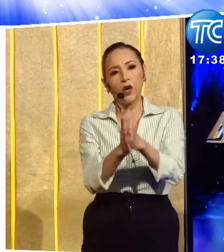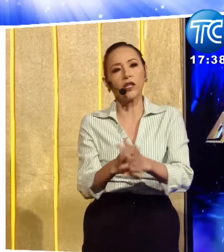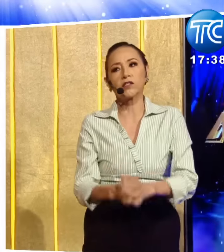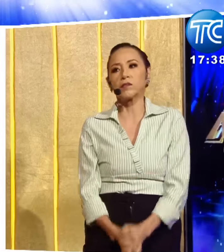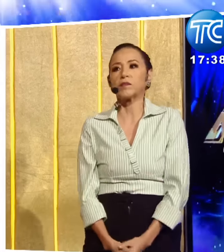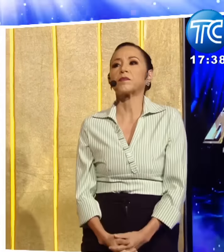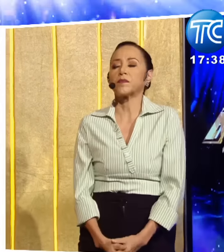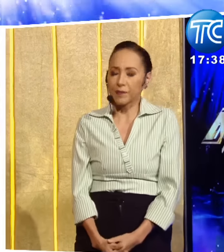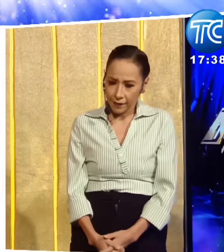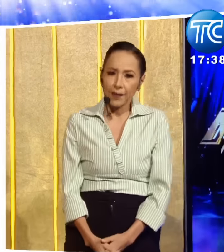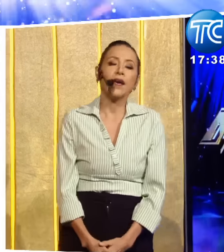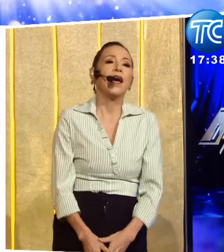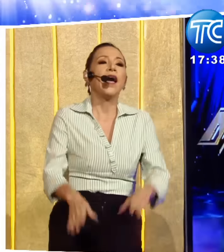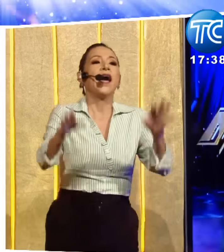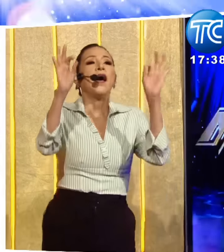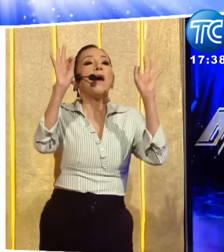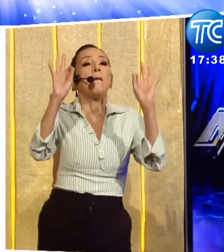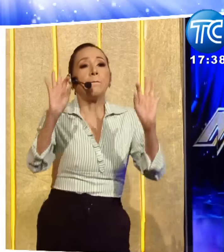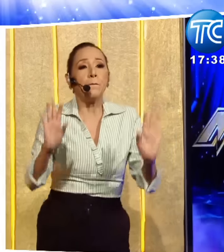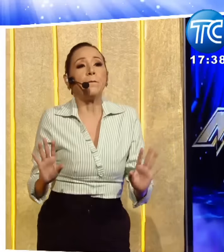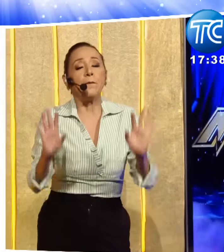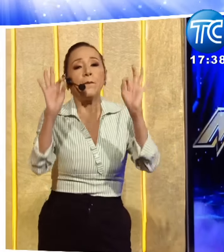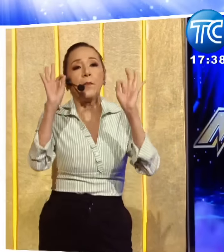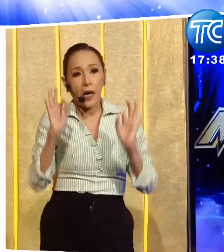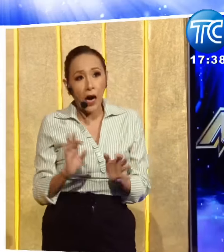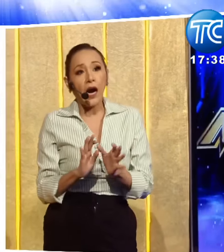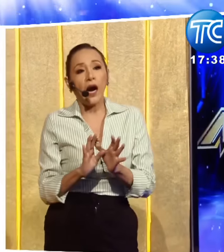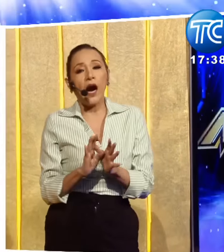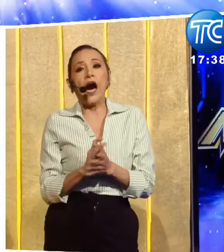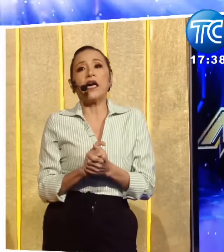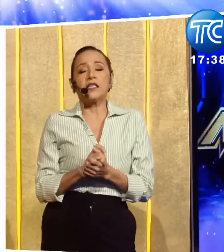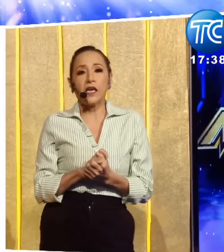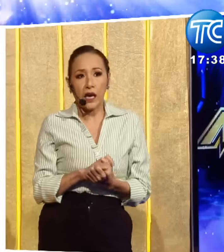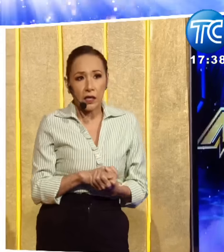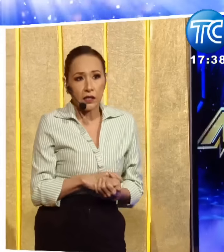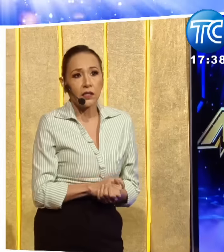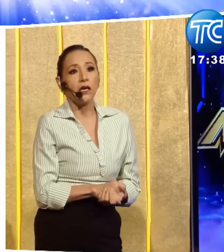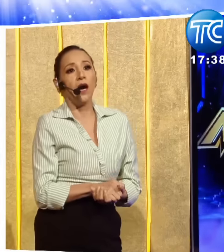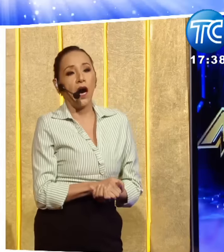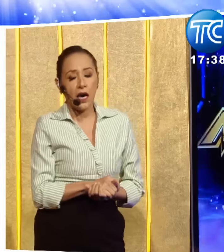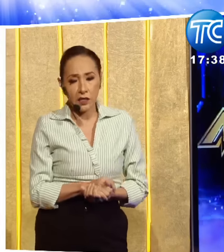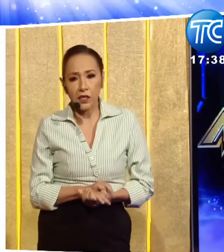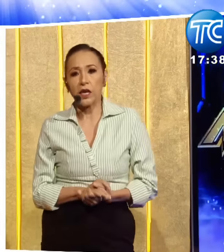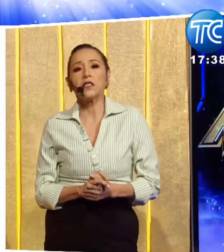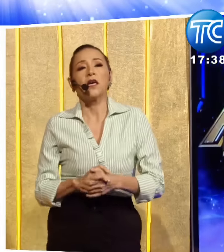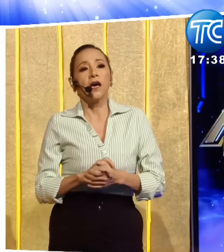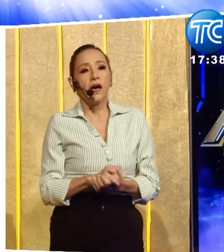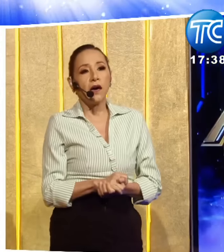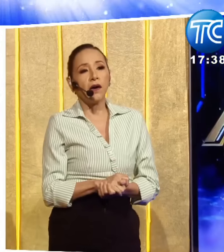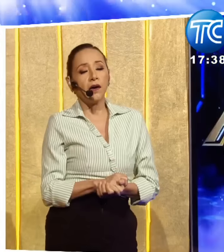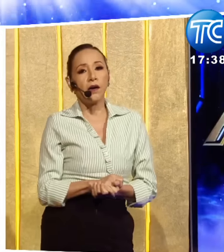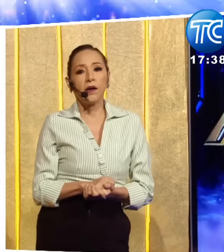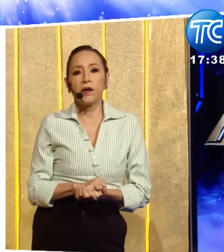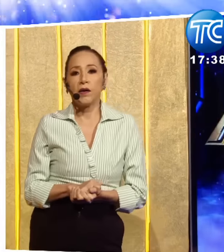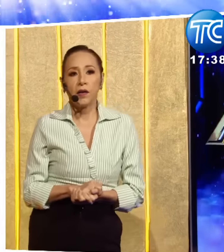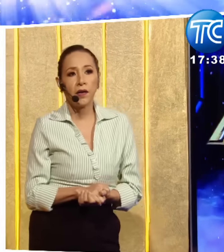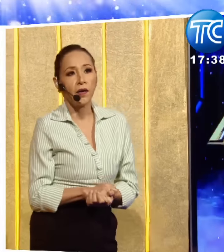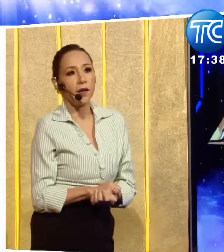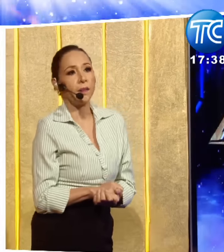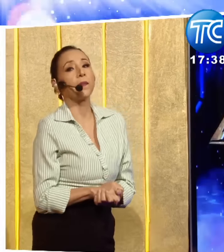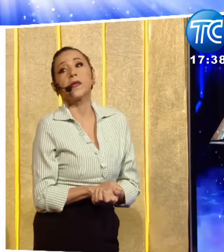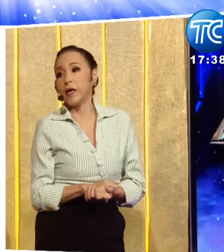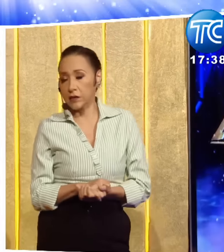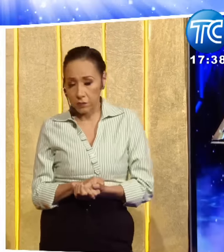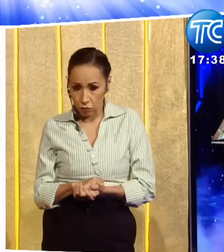saludar también a Diego Arcos, que está, trabaja con nosotros, nuestro compañero de trabajo, que está haciendo el informe así especial es. De Tokio 2020. Así es un duro, Diego, la verdad que no ha